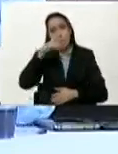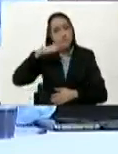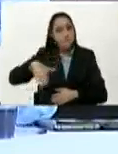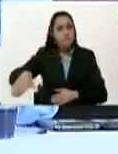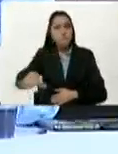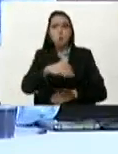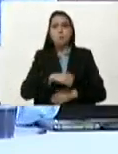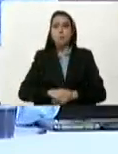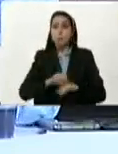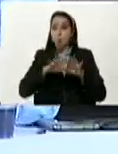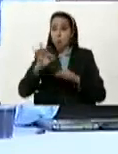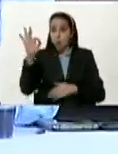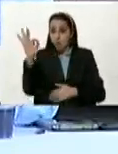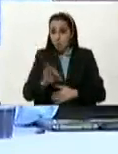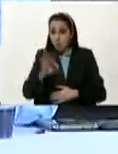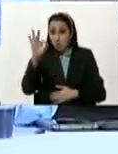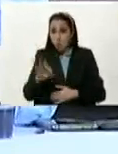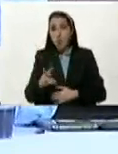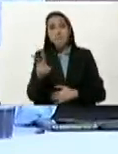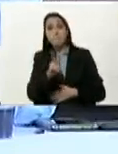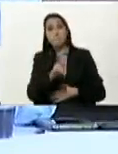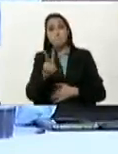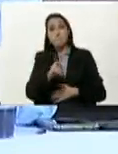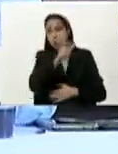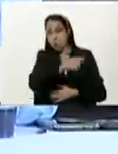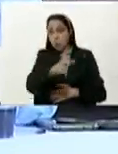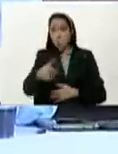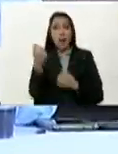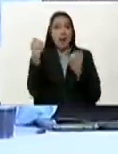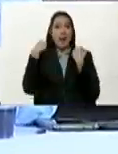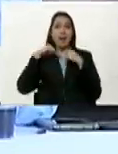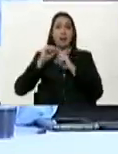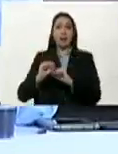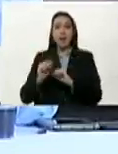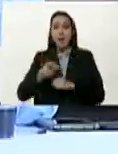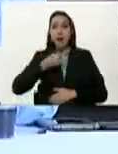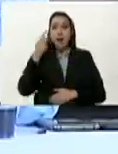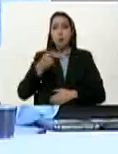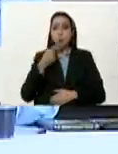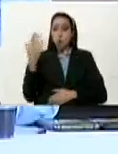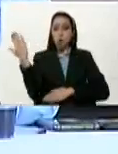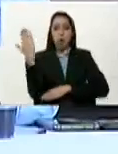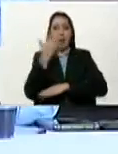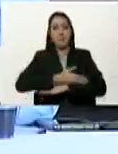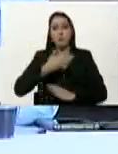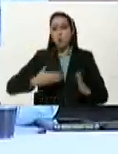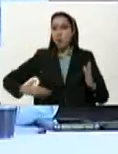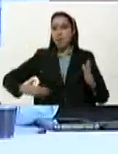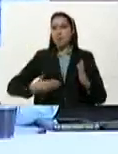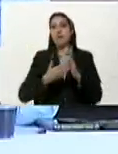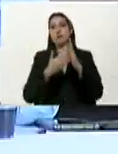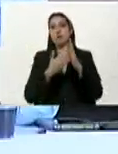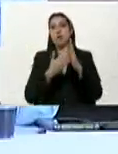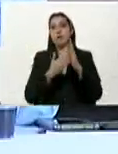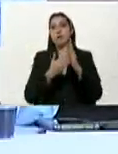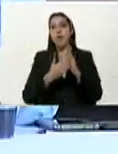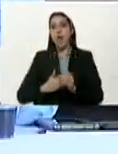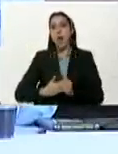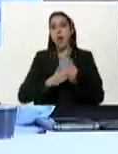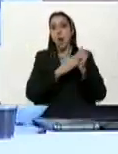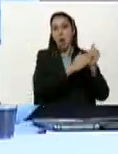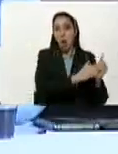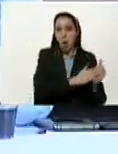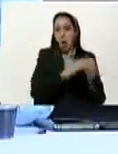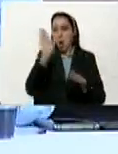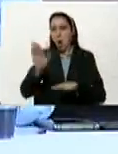90% de la población venezolana rechaza la política de bloqueo y de sanciones lideradas solicitadas